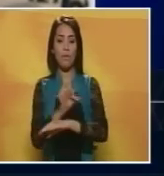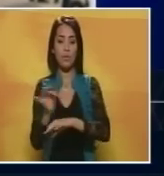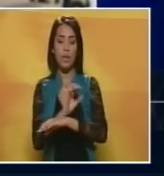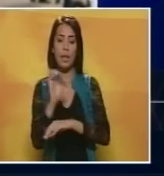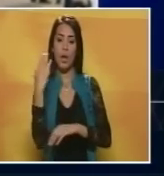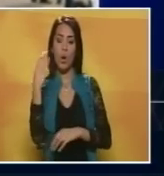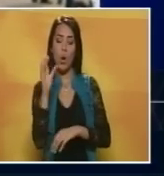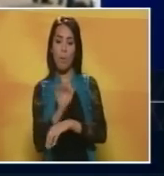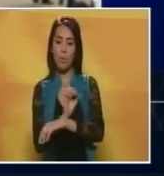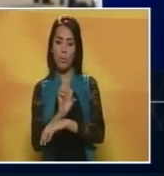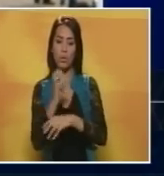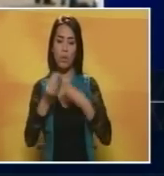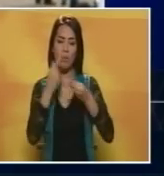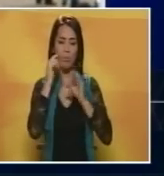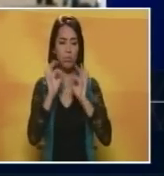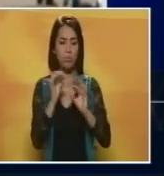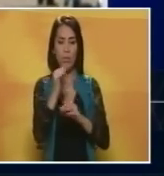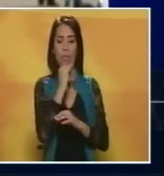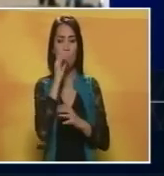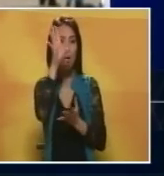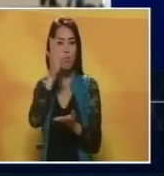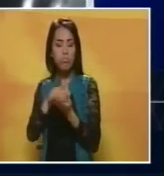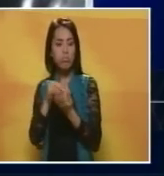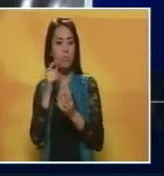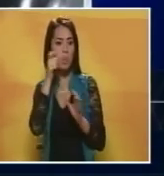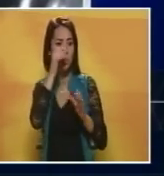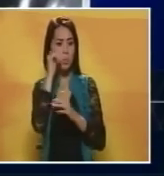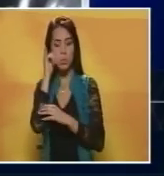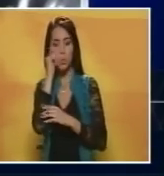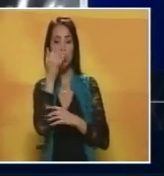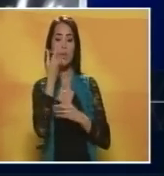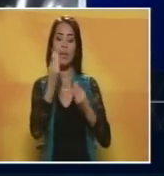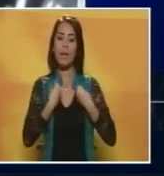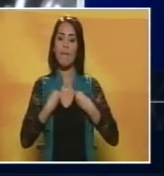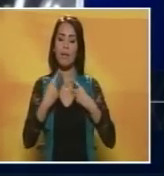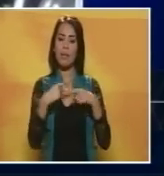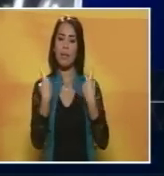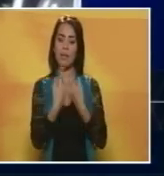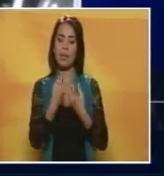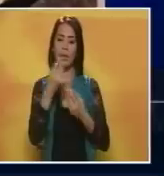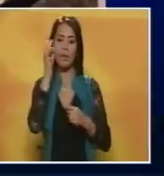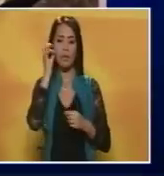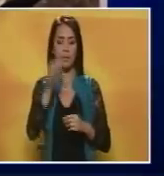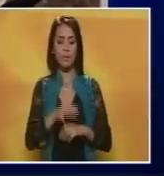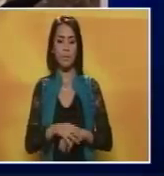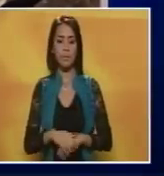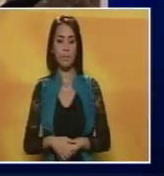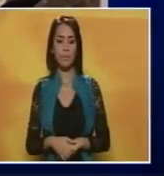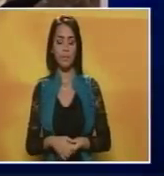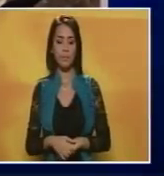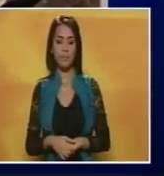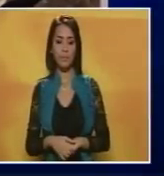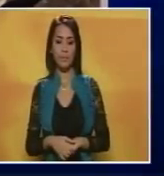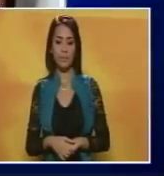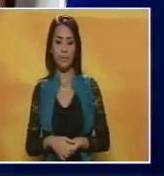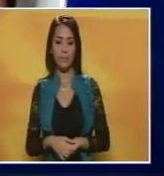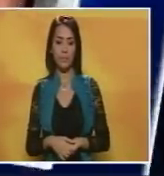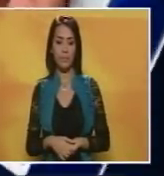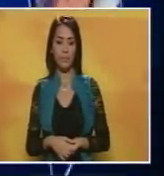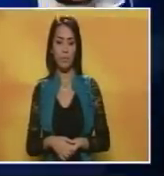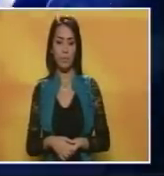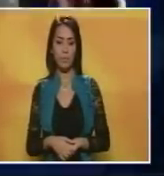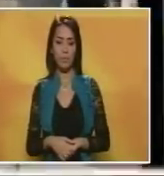mientras realizaban un reportaje sobre condiciones de vida de los pobladores en mataje en la provincia de las esmeraldas